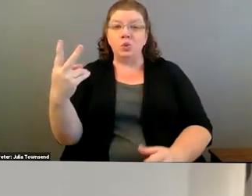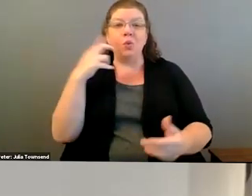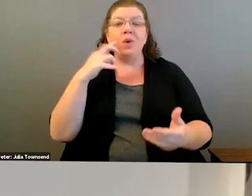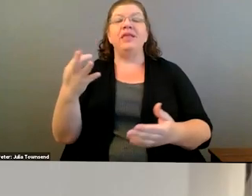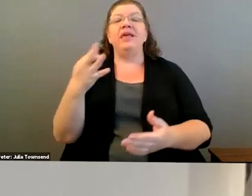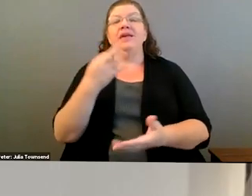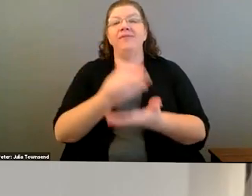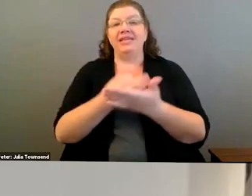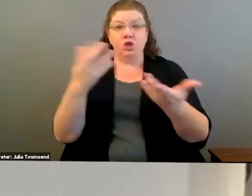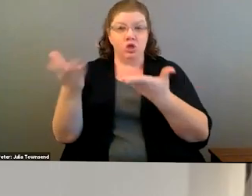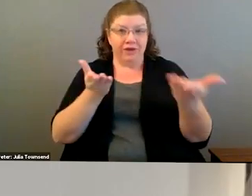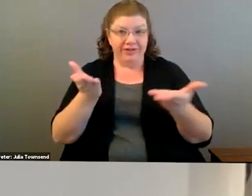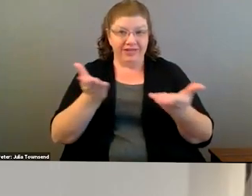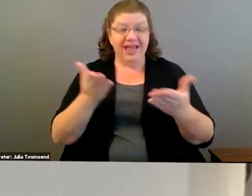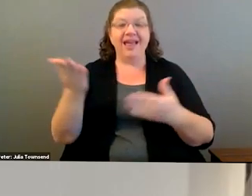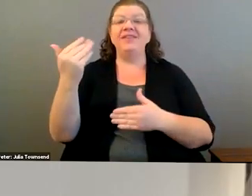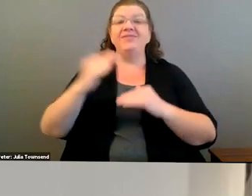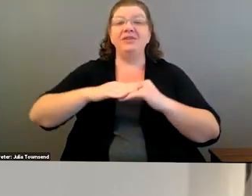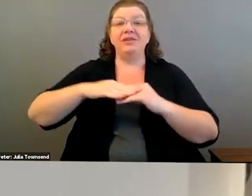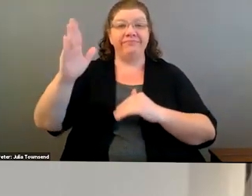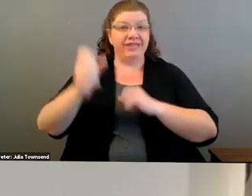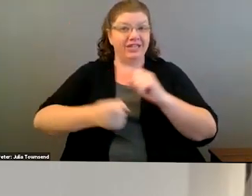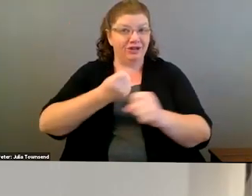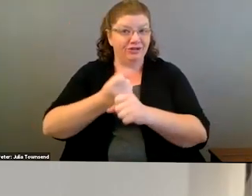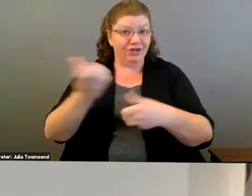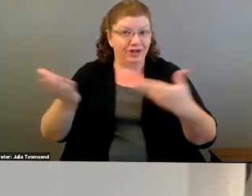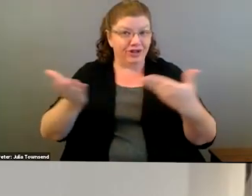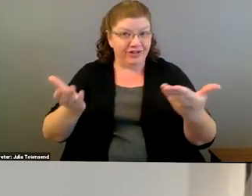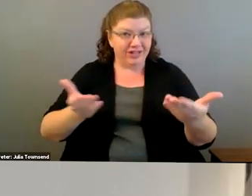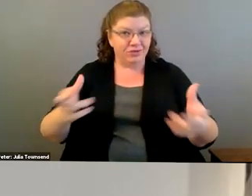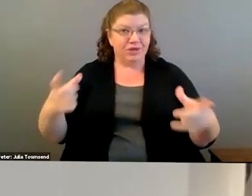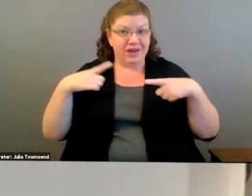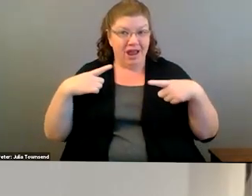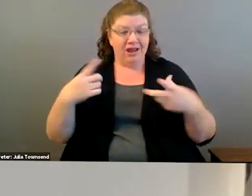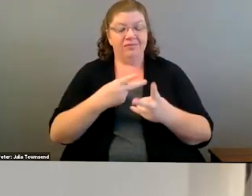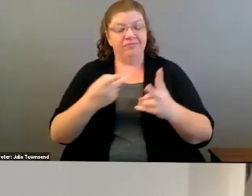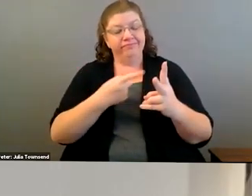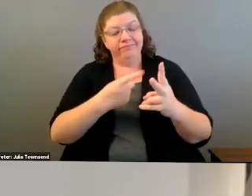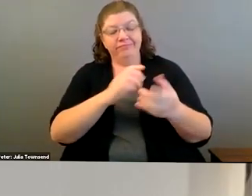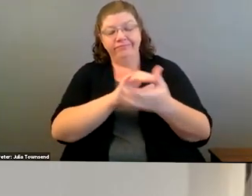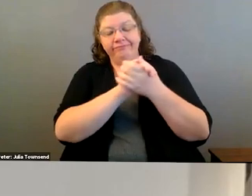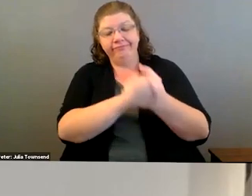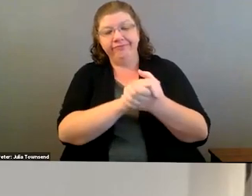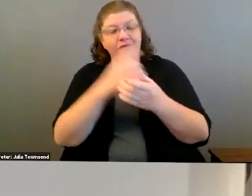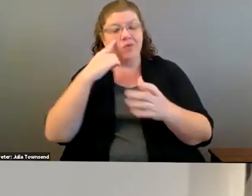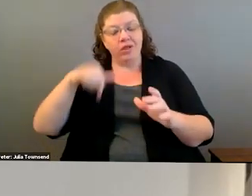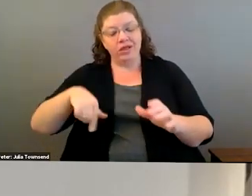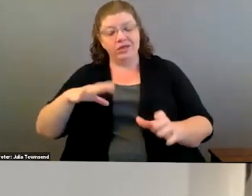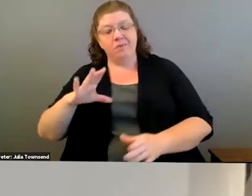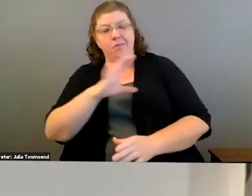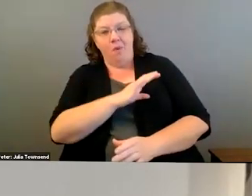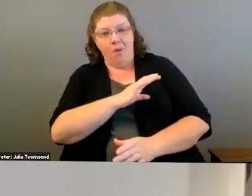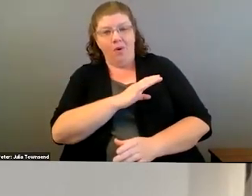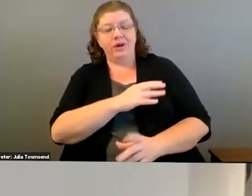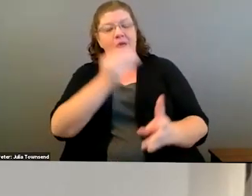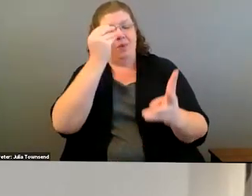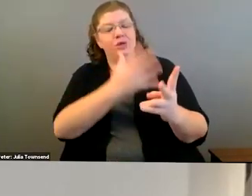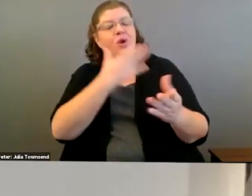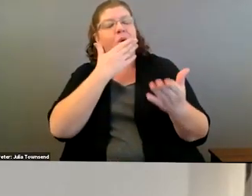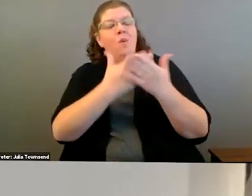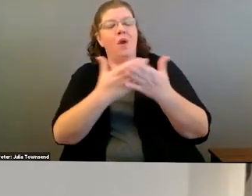servicios fiscales con más de 15 años de servicio así que yuri y rómulo a nombre de este consejo les